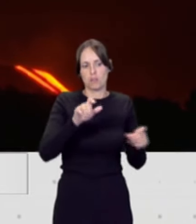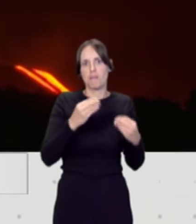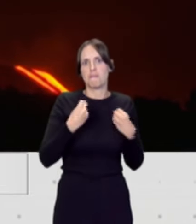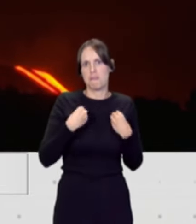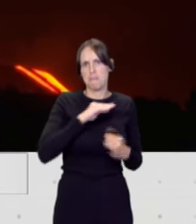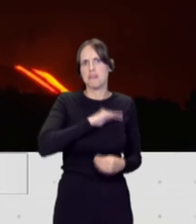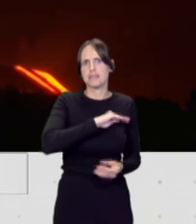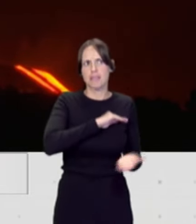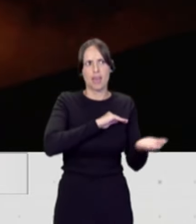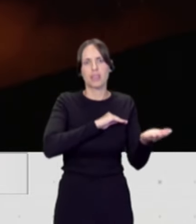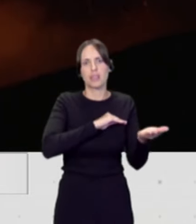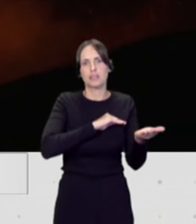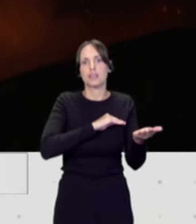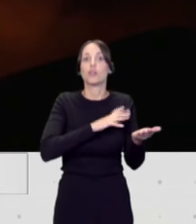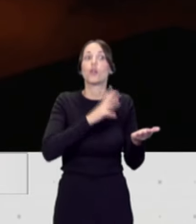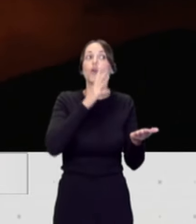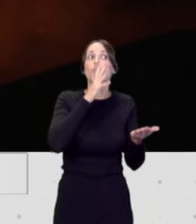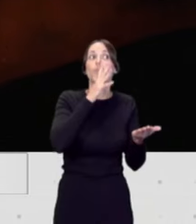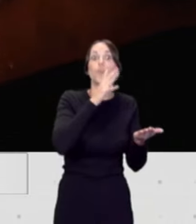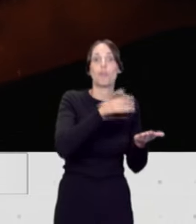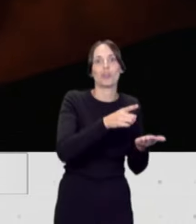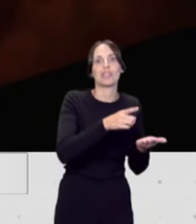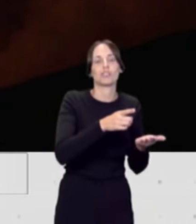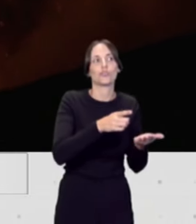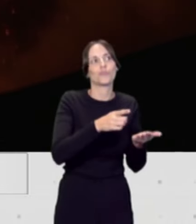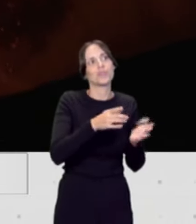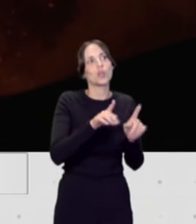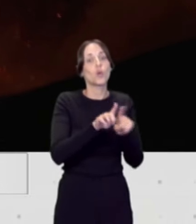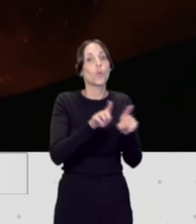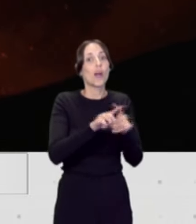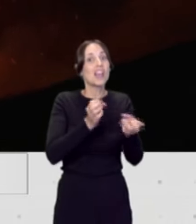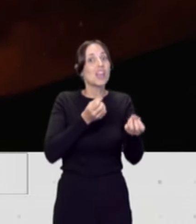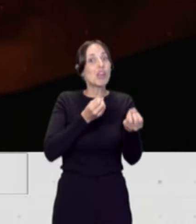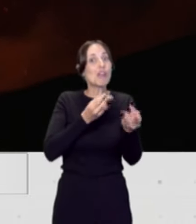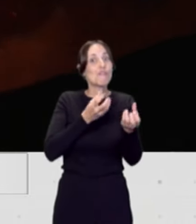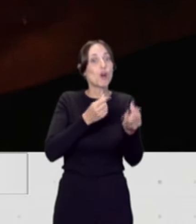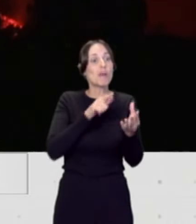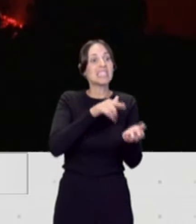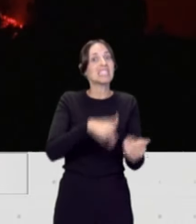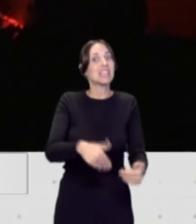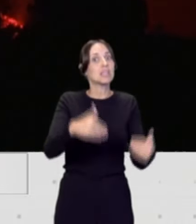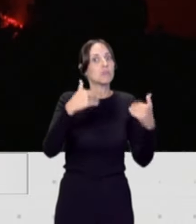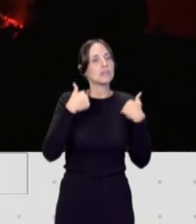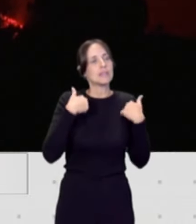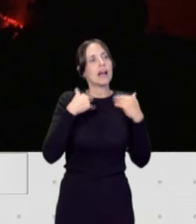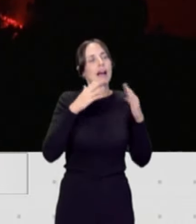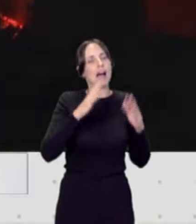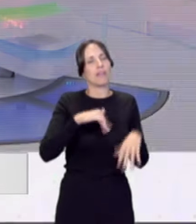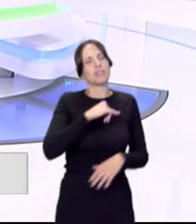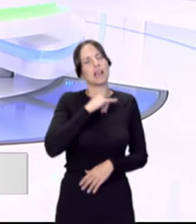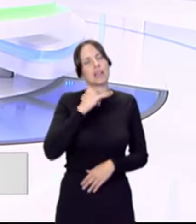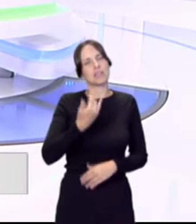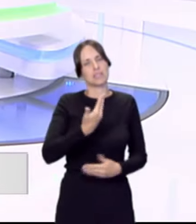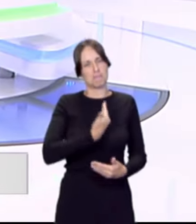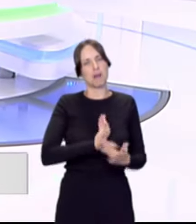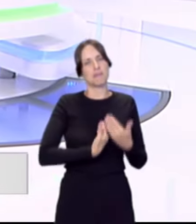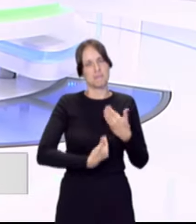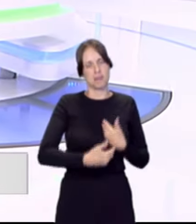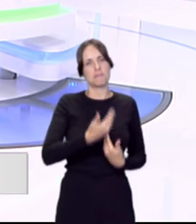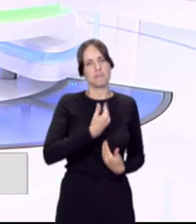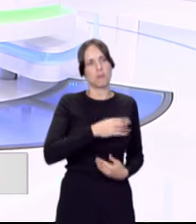¿no? Entonces esa responsabilidad mantenida durante tiempo desgasta y pasa factura después. Bueno, las protagonistas, Begoña, sí que vemos